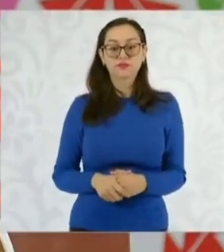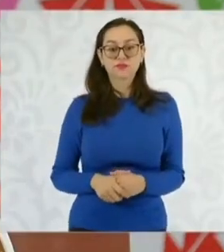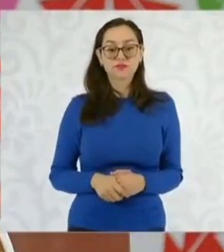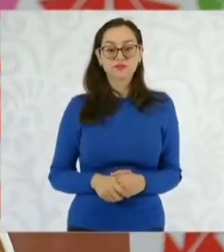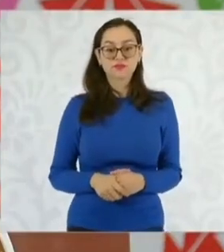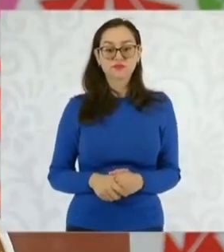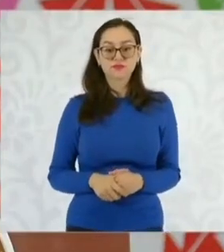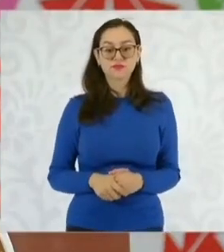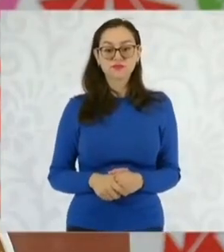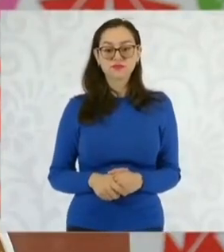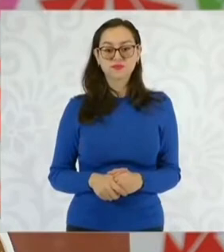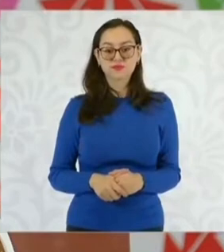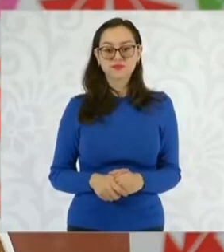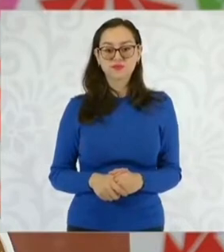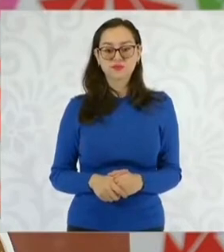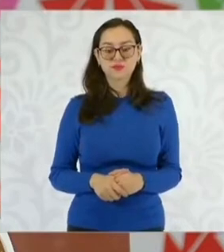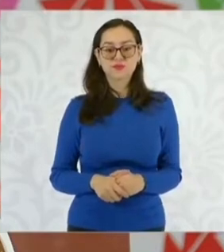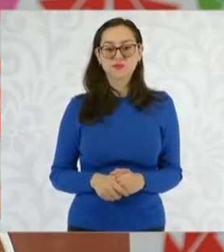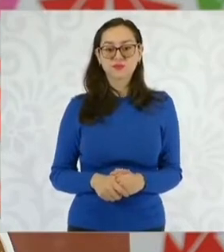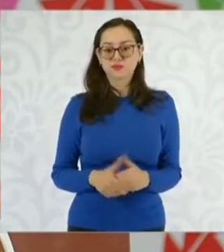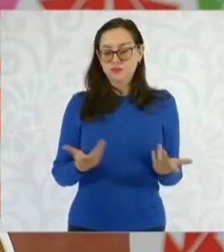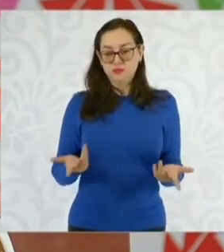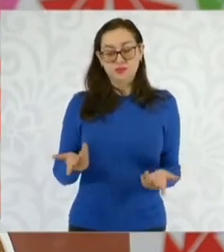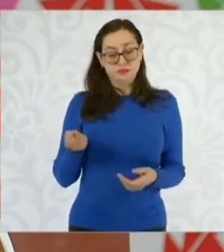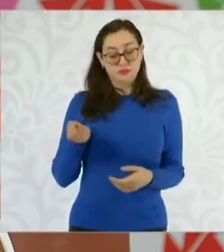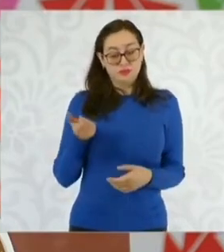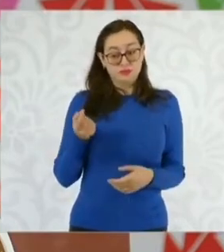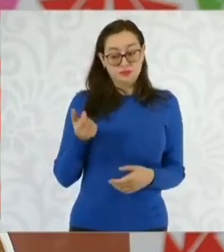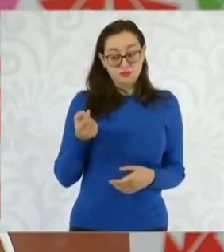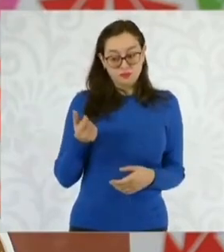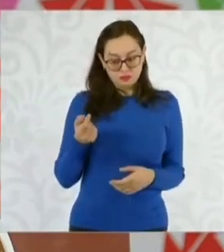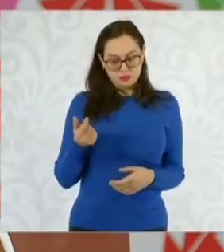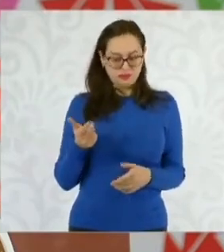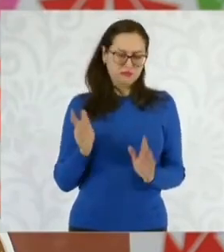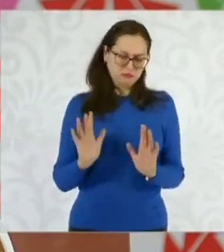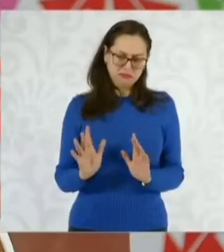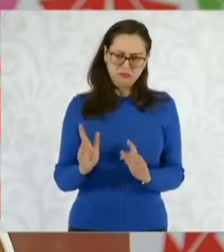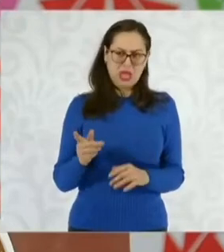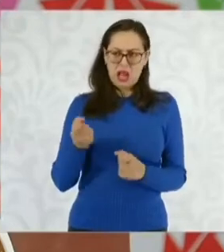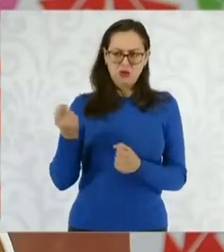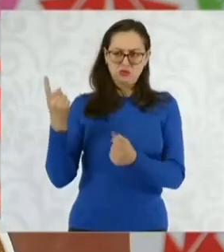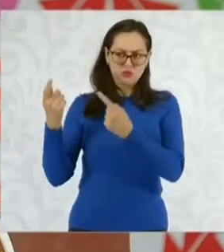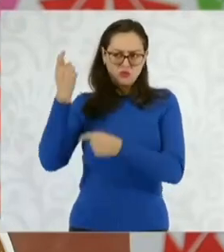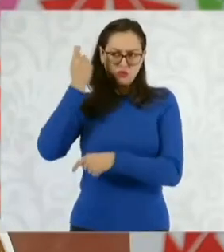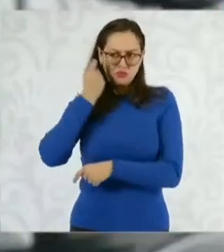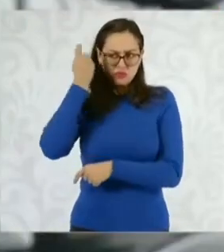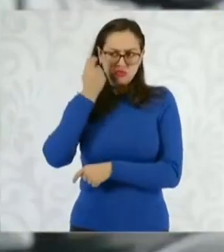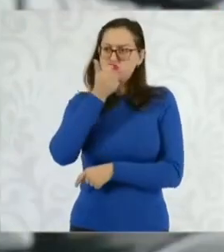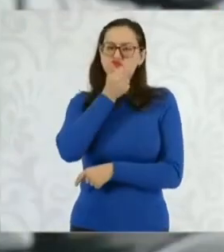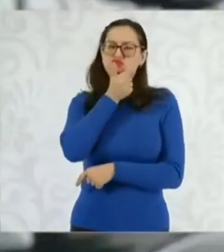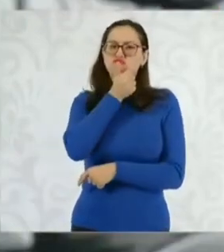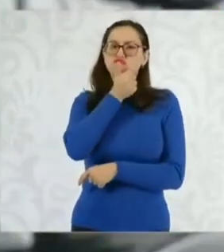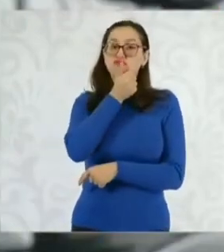este número parece que todavía es bajo, pero si lo vemos proyectado hacia adelante, en el